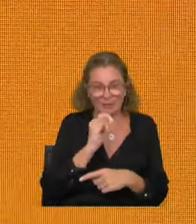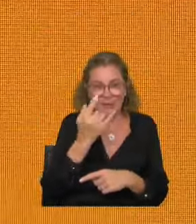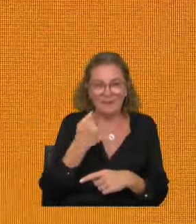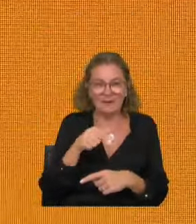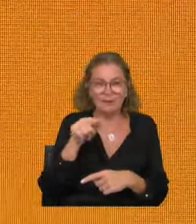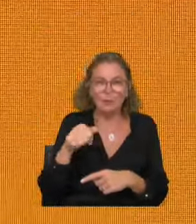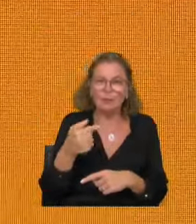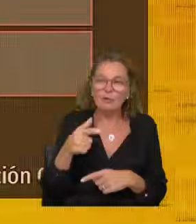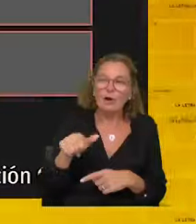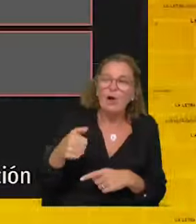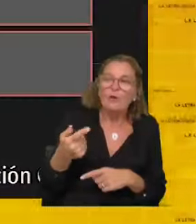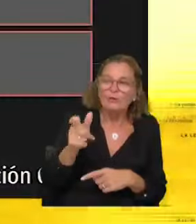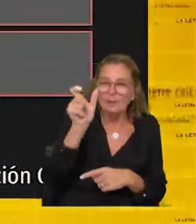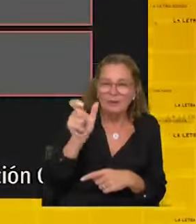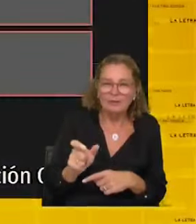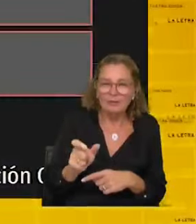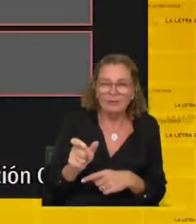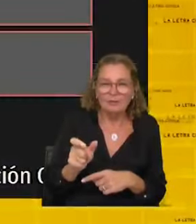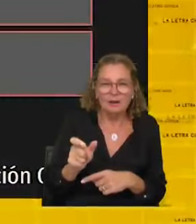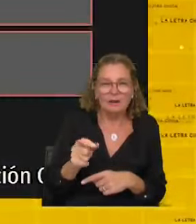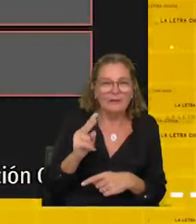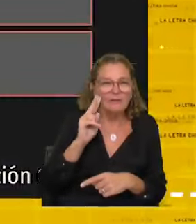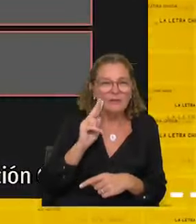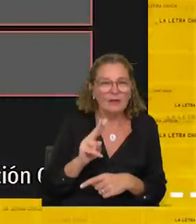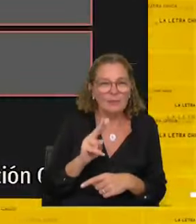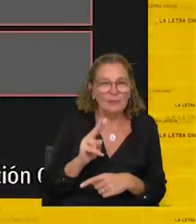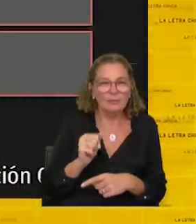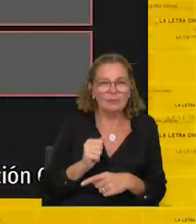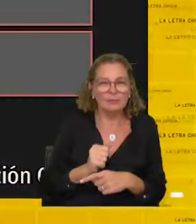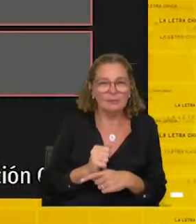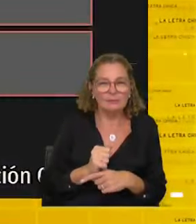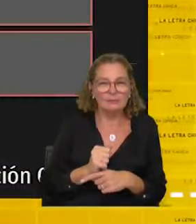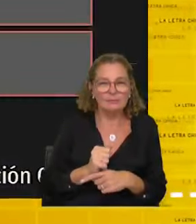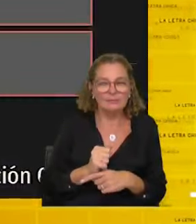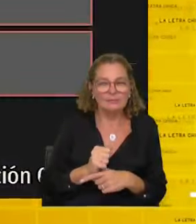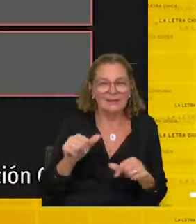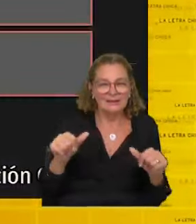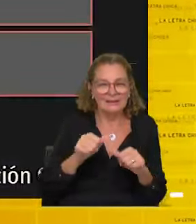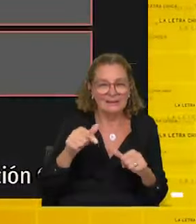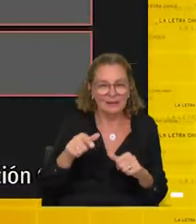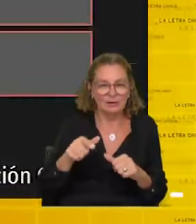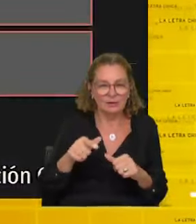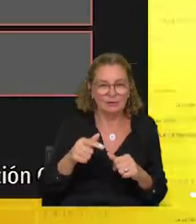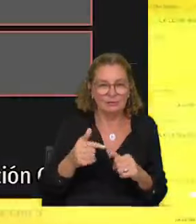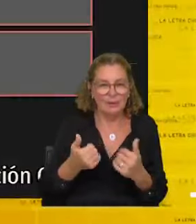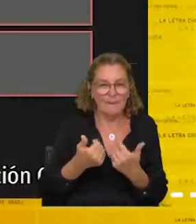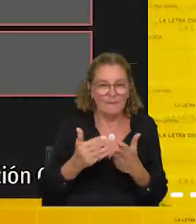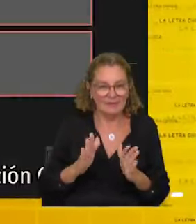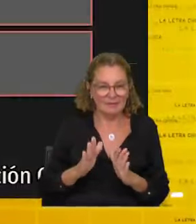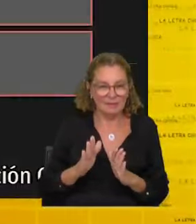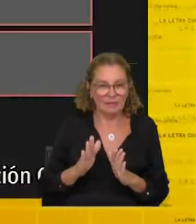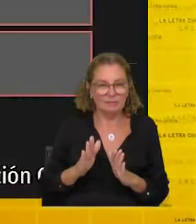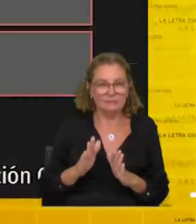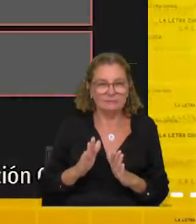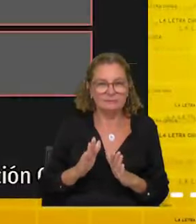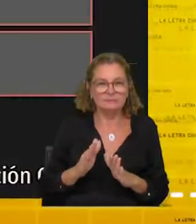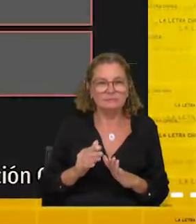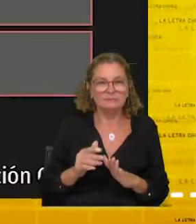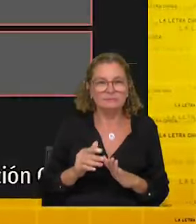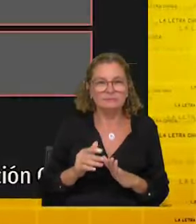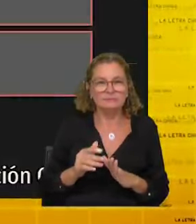fueron las reacciones entrarnos un poco en las reacciones los comentarios que generaron ese posteo ese posteo inicial